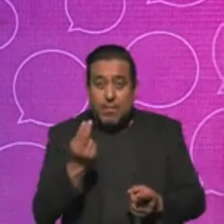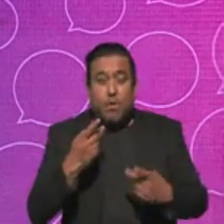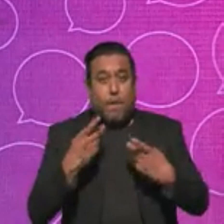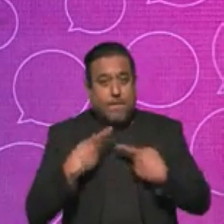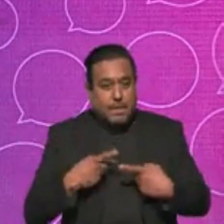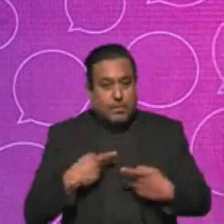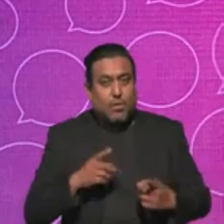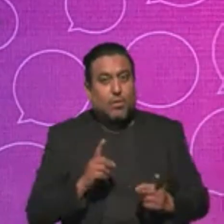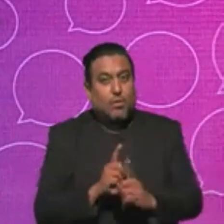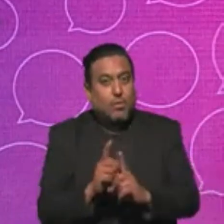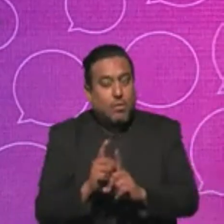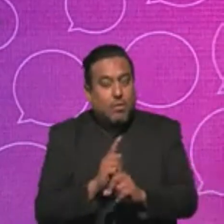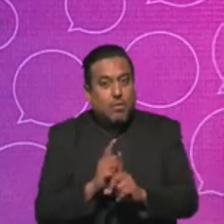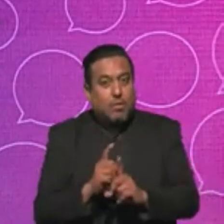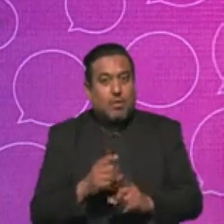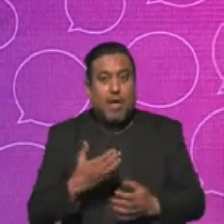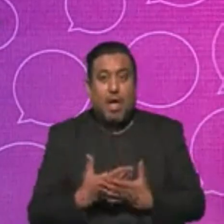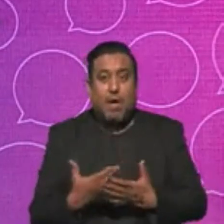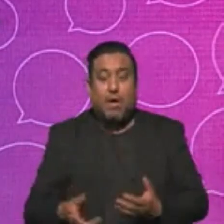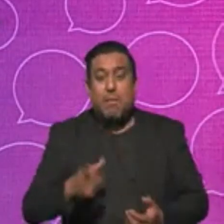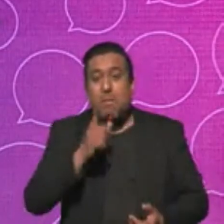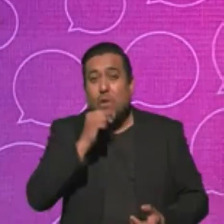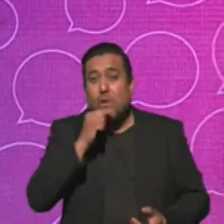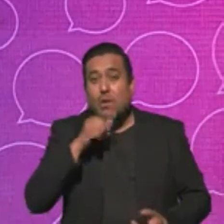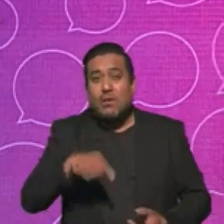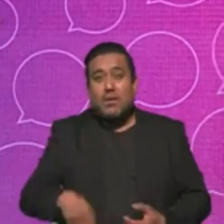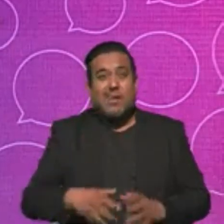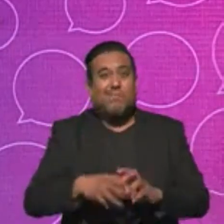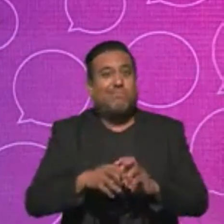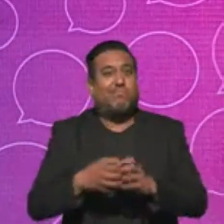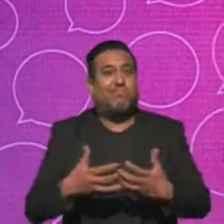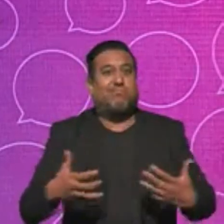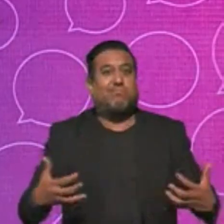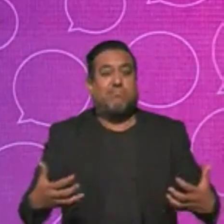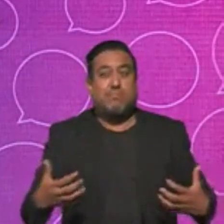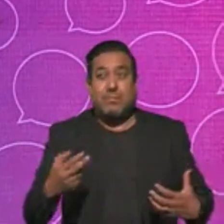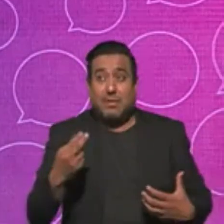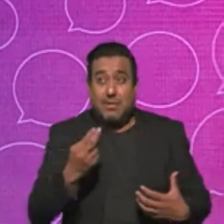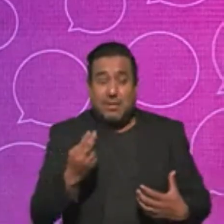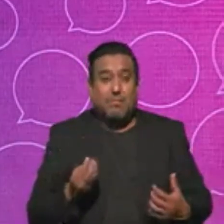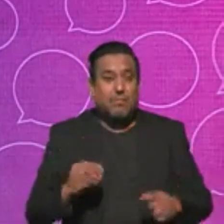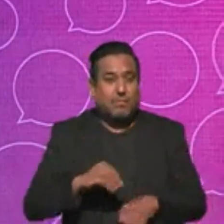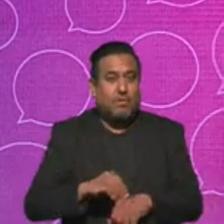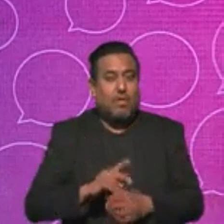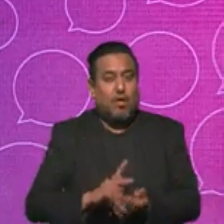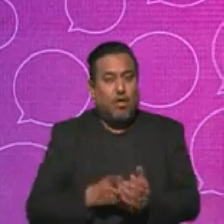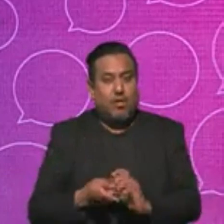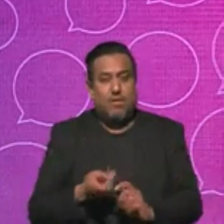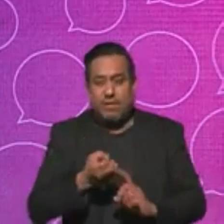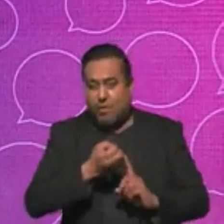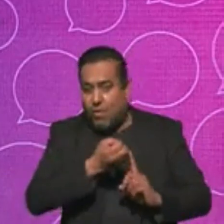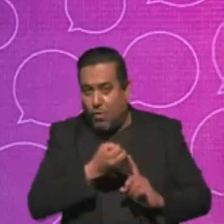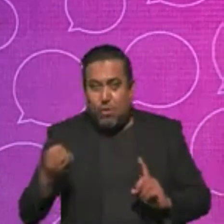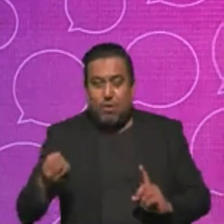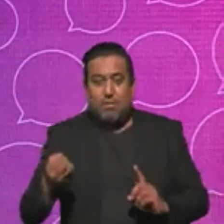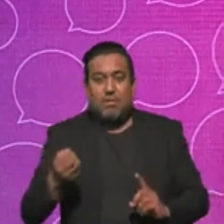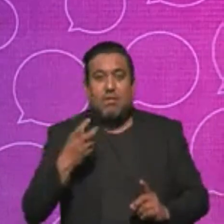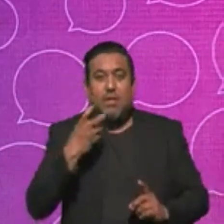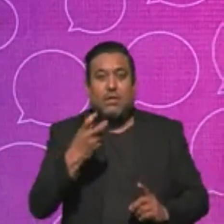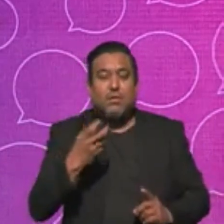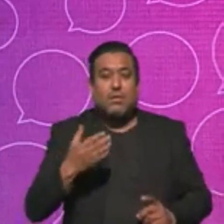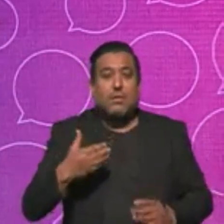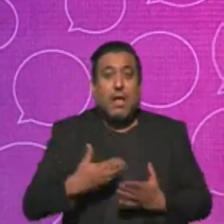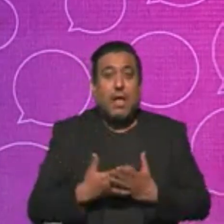gente hoy por hoy tenemos una policía fragmentada y hay que Reinstalar un orden hay un desorden que nos va a dejar el